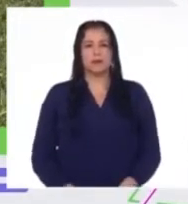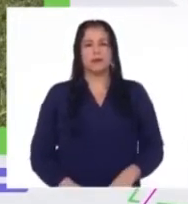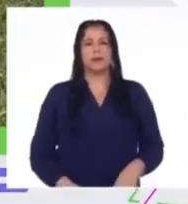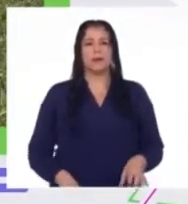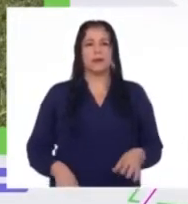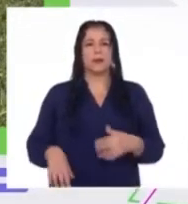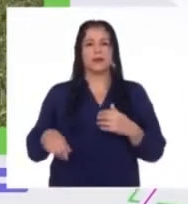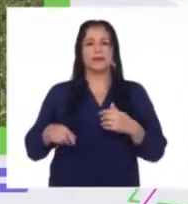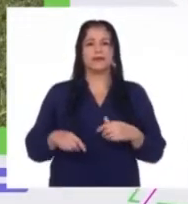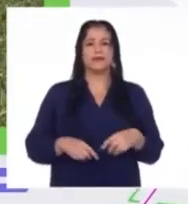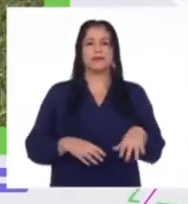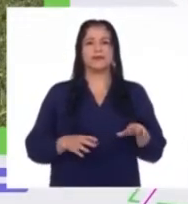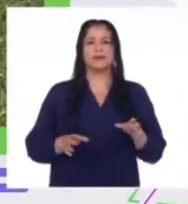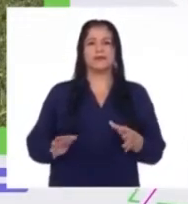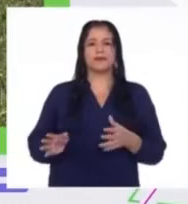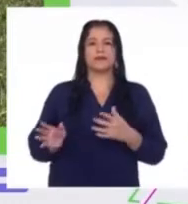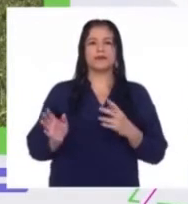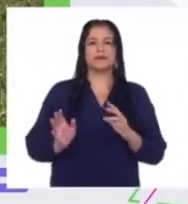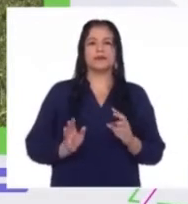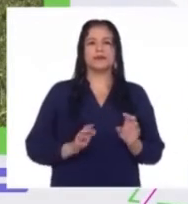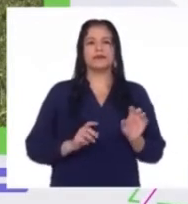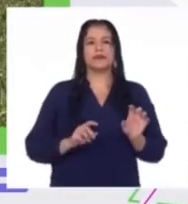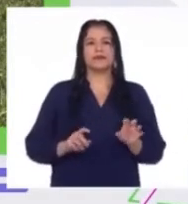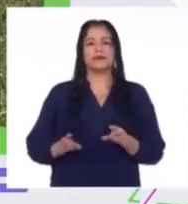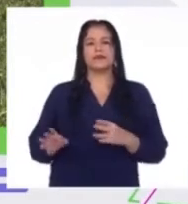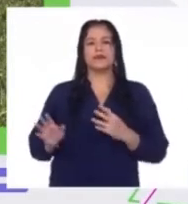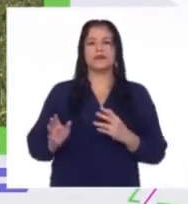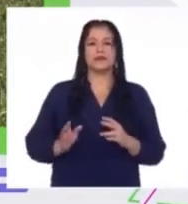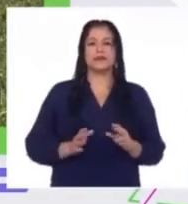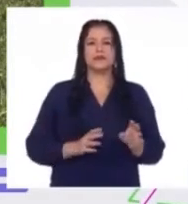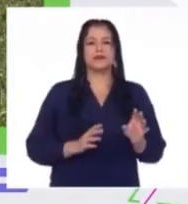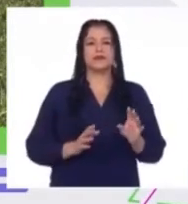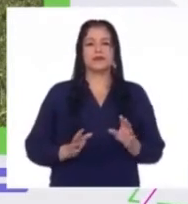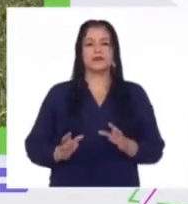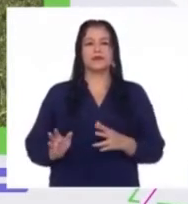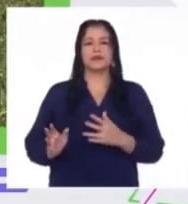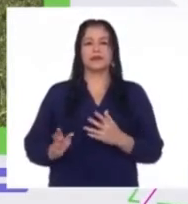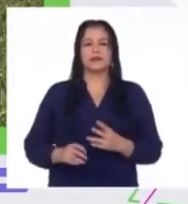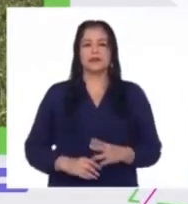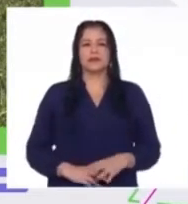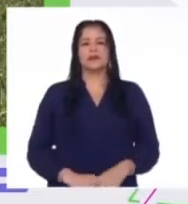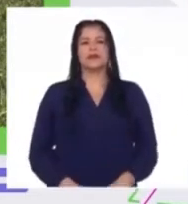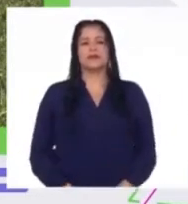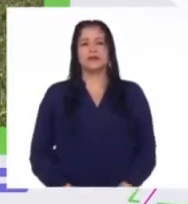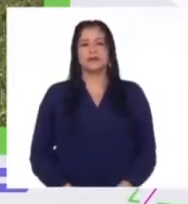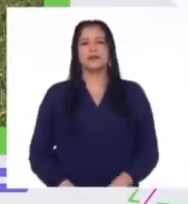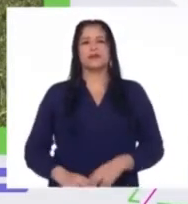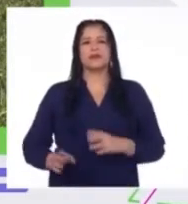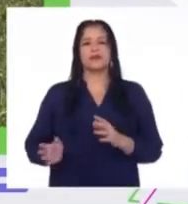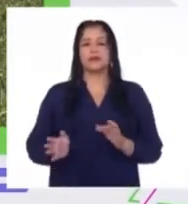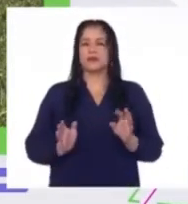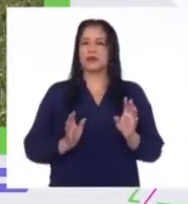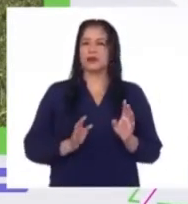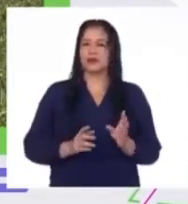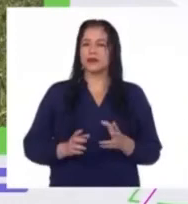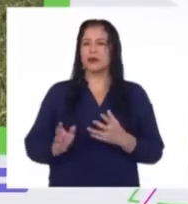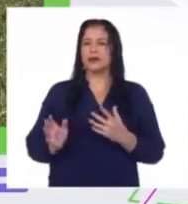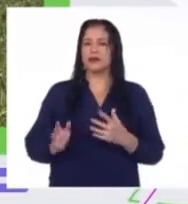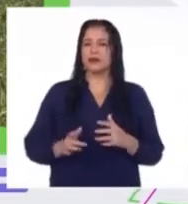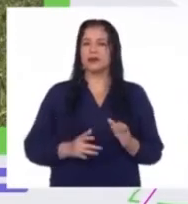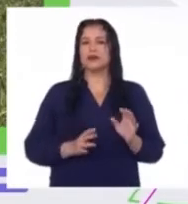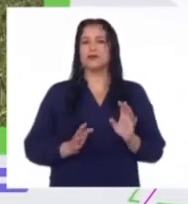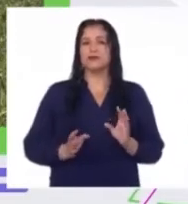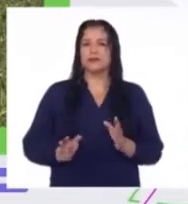ama uncamanta ama pinya wangki nya ama unca